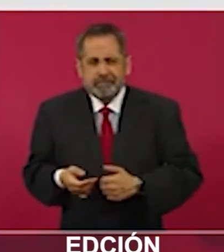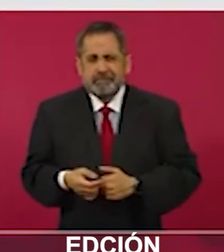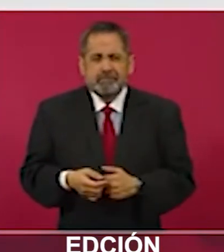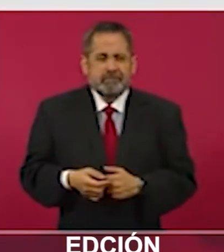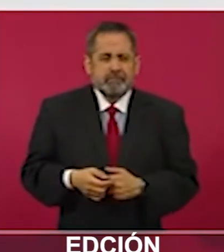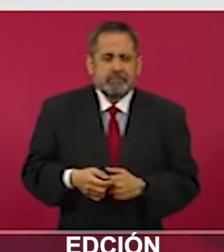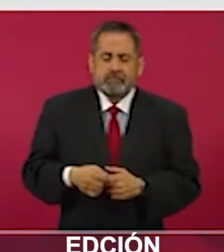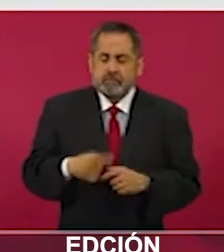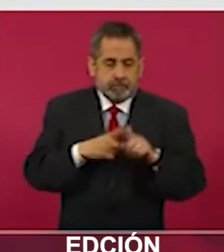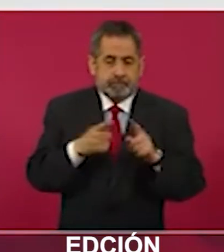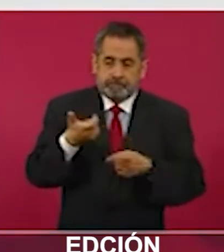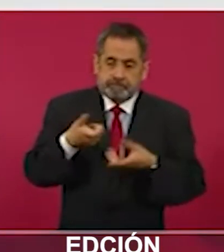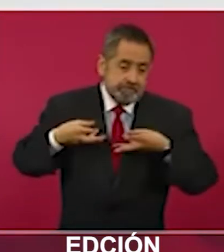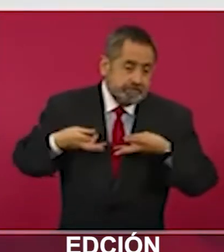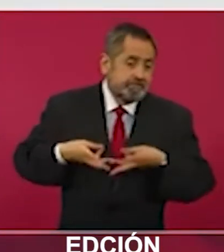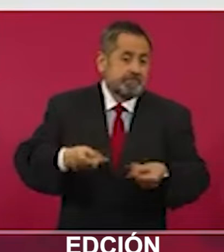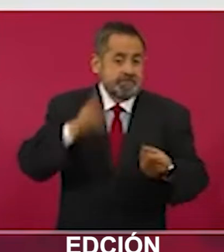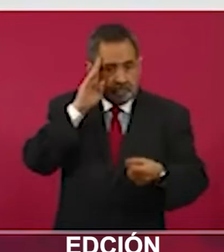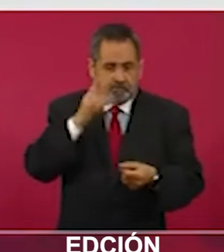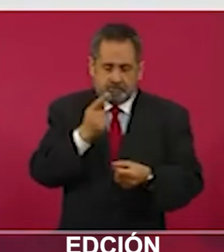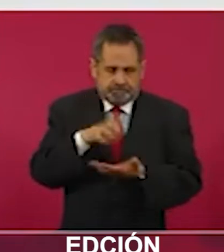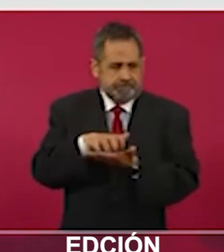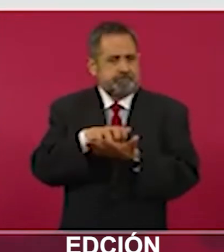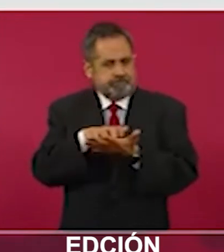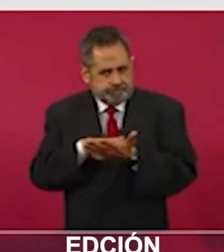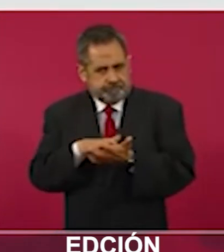Y eso es un ahorro importante,